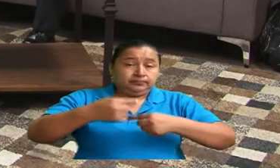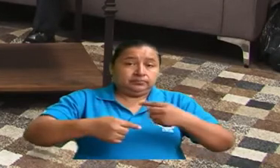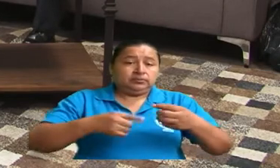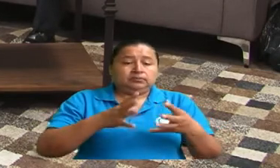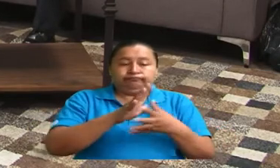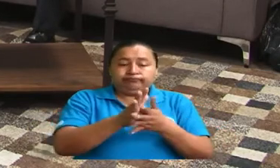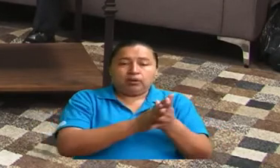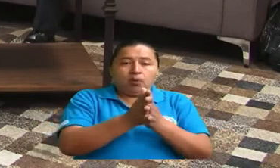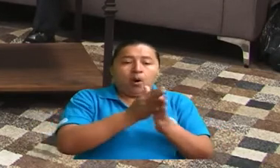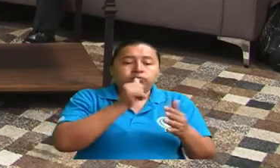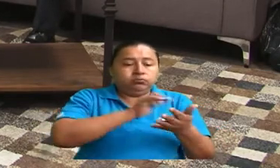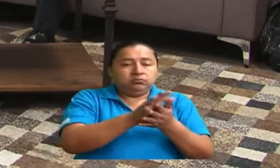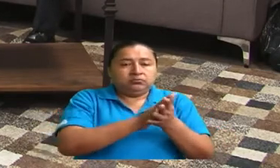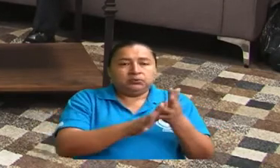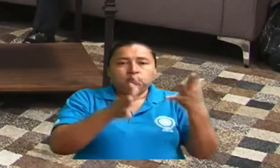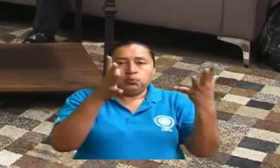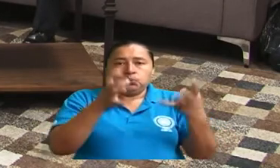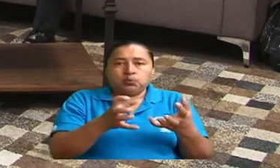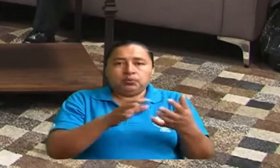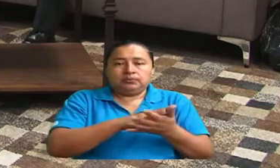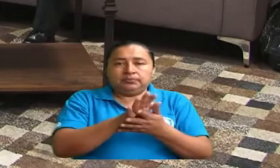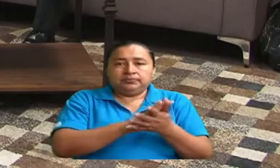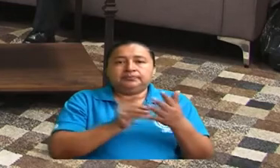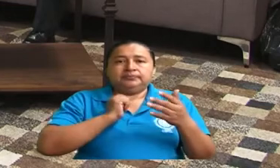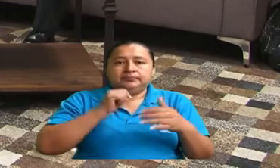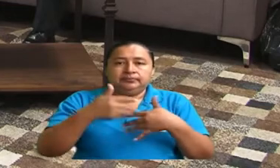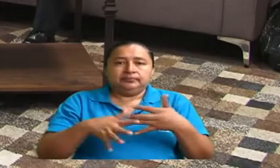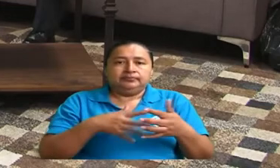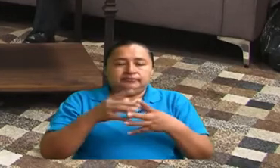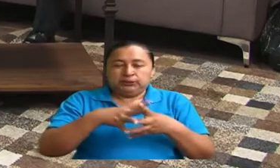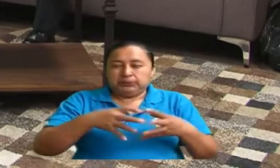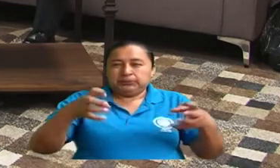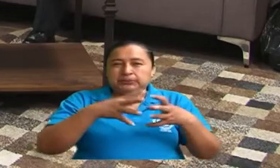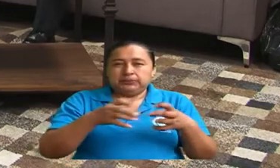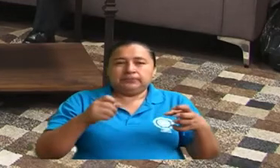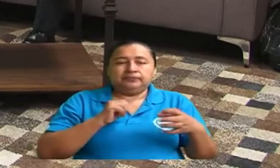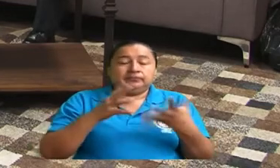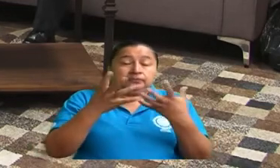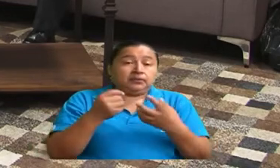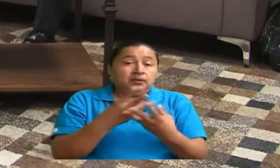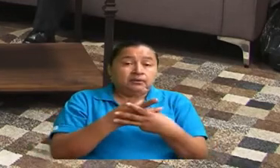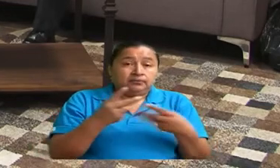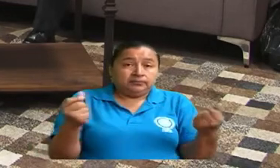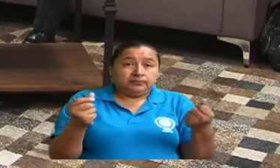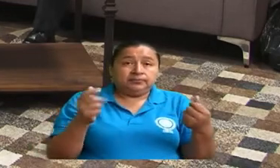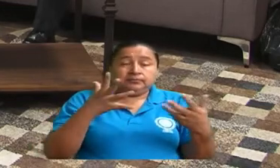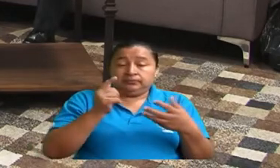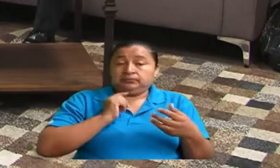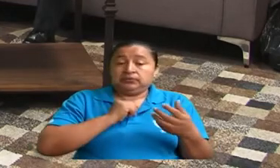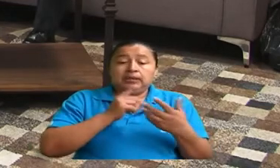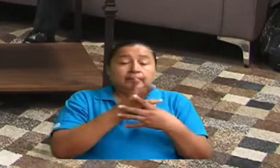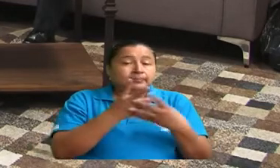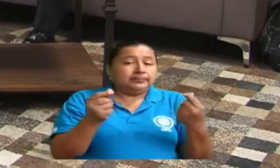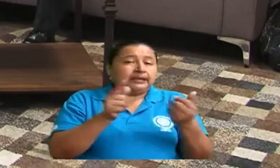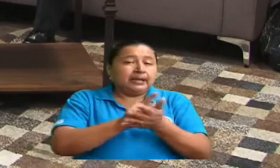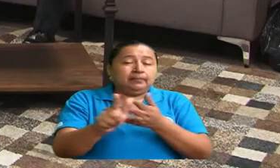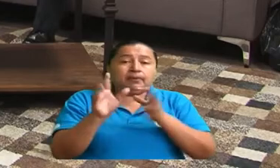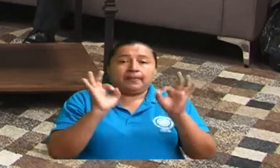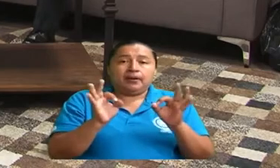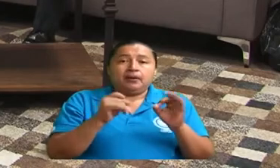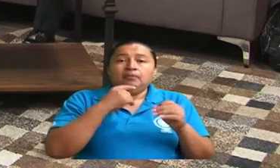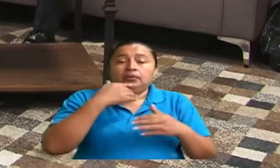lavado, de secado, ¿verdad? Esterilizado totalmente. Se trata de descontaminar totalmente, pues, ¿ya? ¿Por qué? Porque se